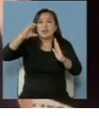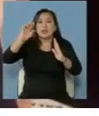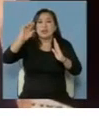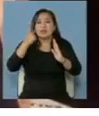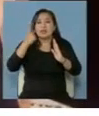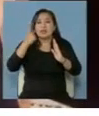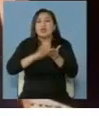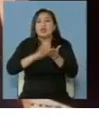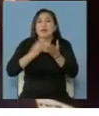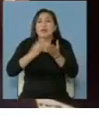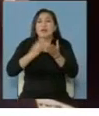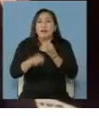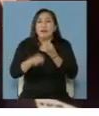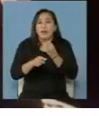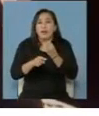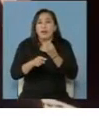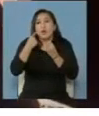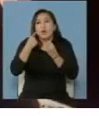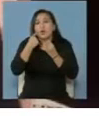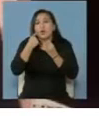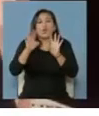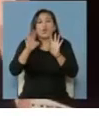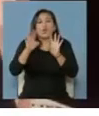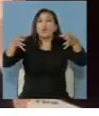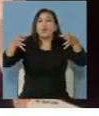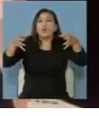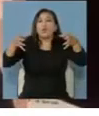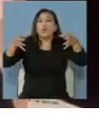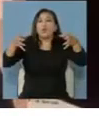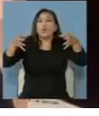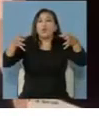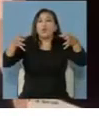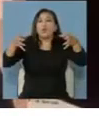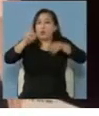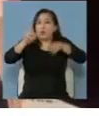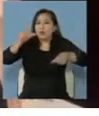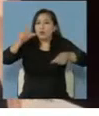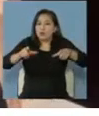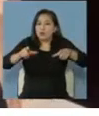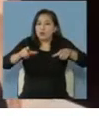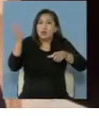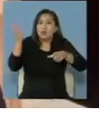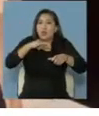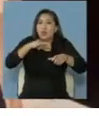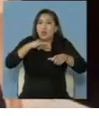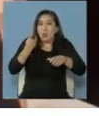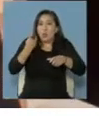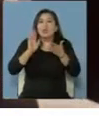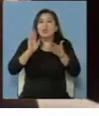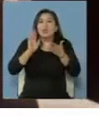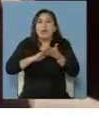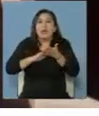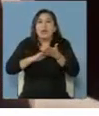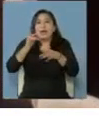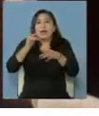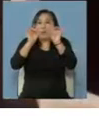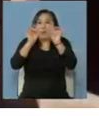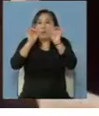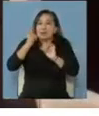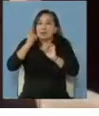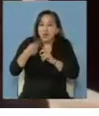sobre un estudio global hacia toda la provincia en lo que tiene que ver si hay